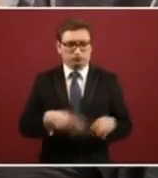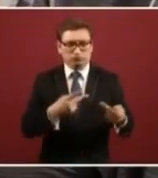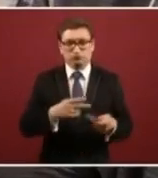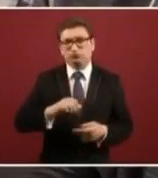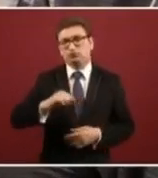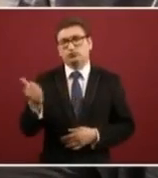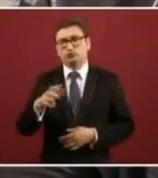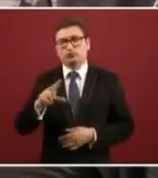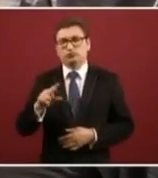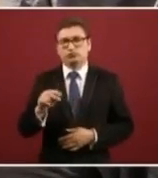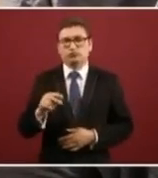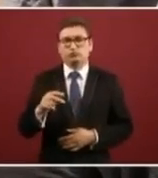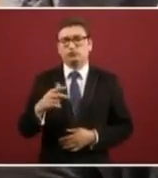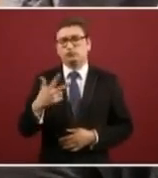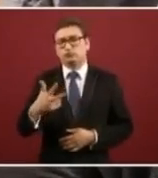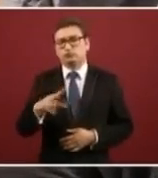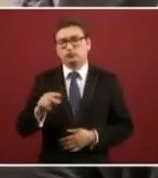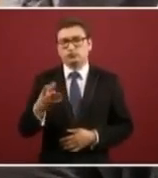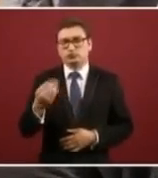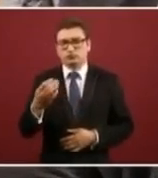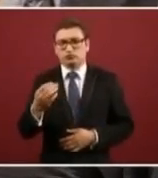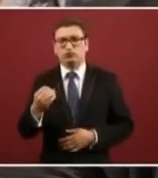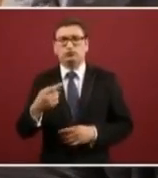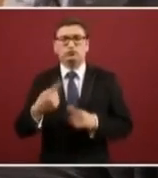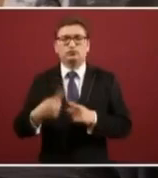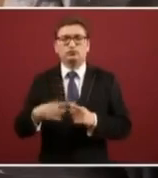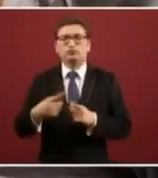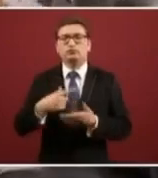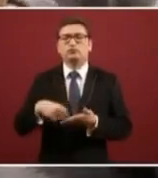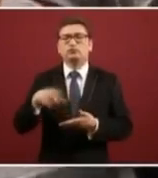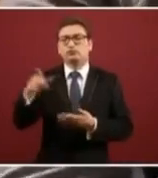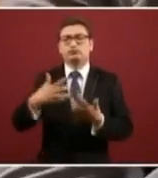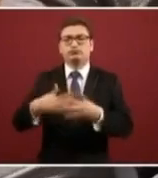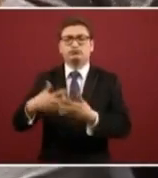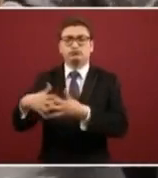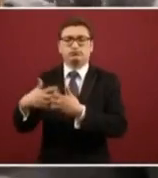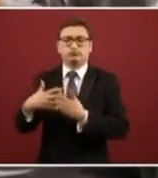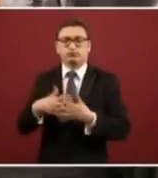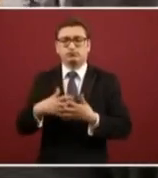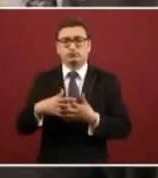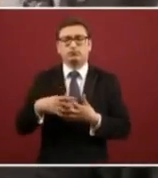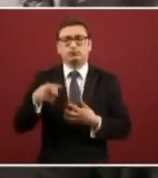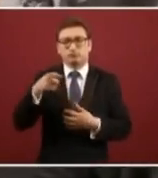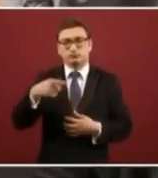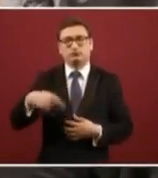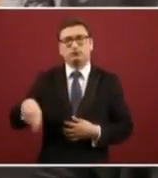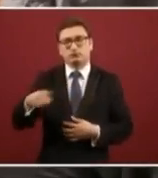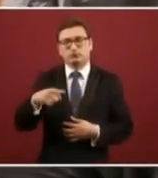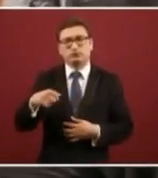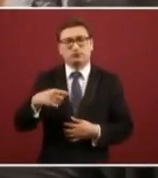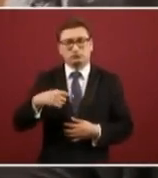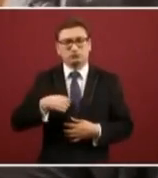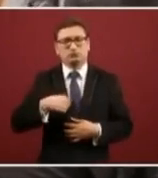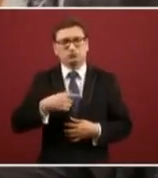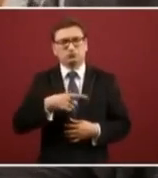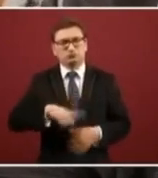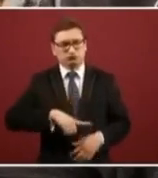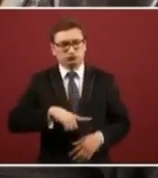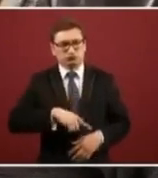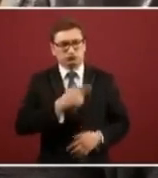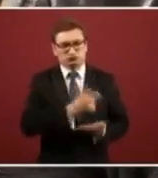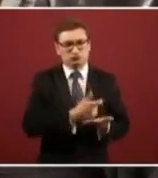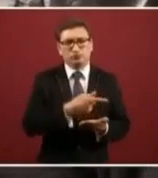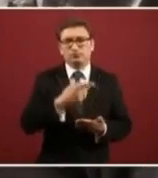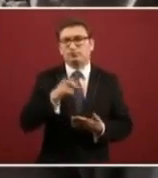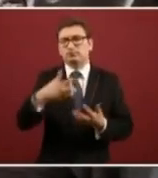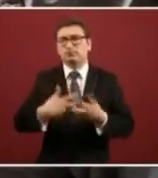otro 88, 89% lo siguen comprando los industriales. Y lo que nos comentan los productores es que siguen